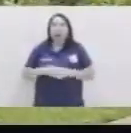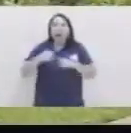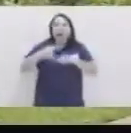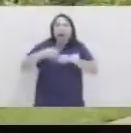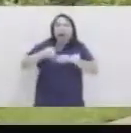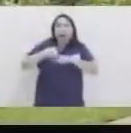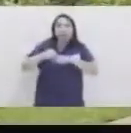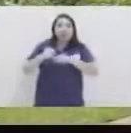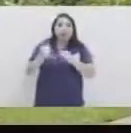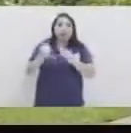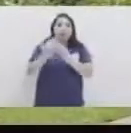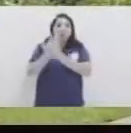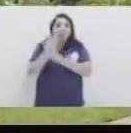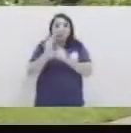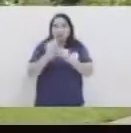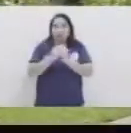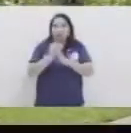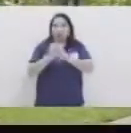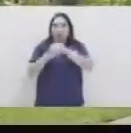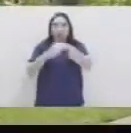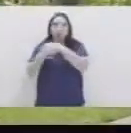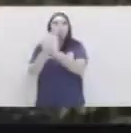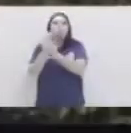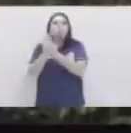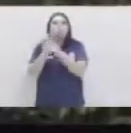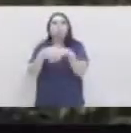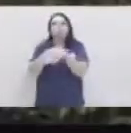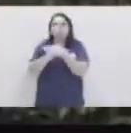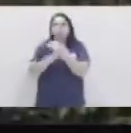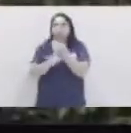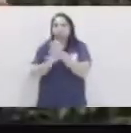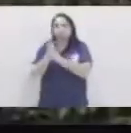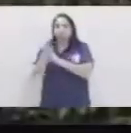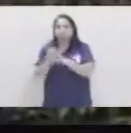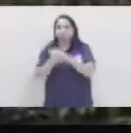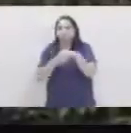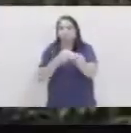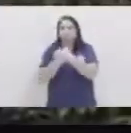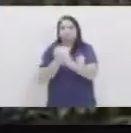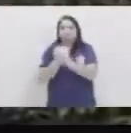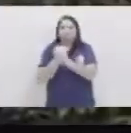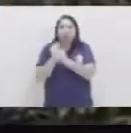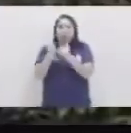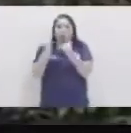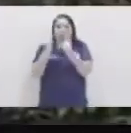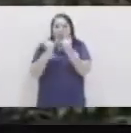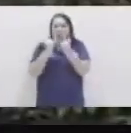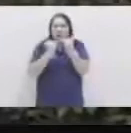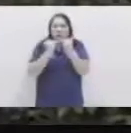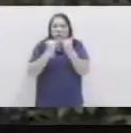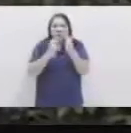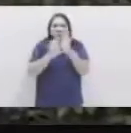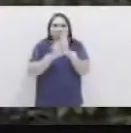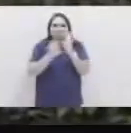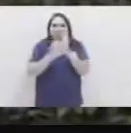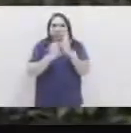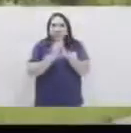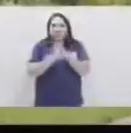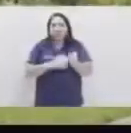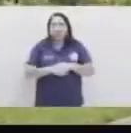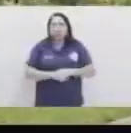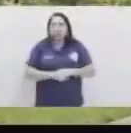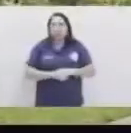de manos, lo que hago es mover mis manos y el último lavado, por ejemplo, el lavado de